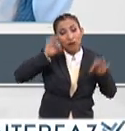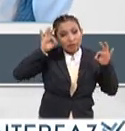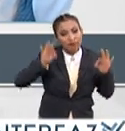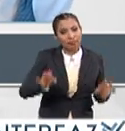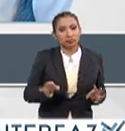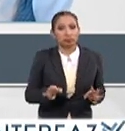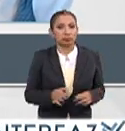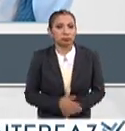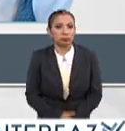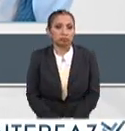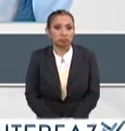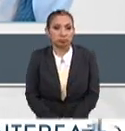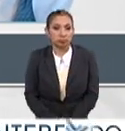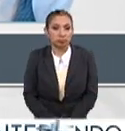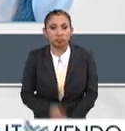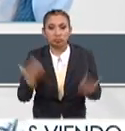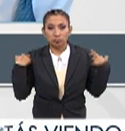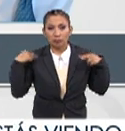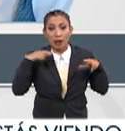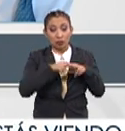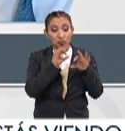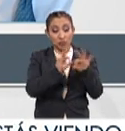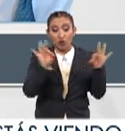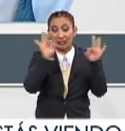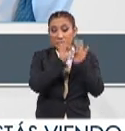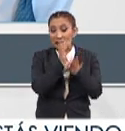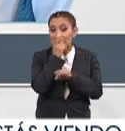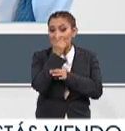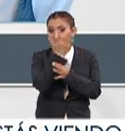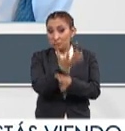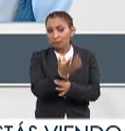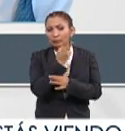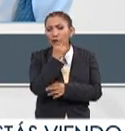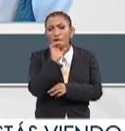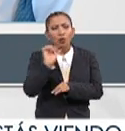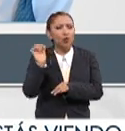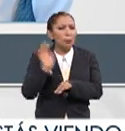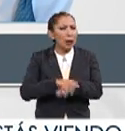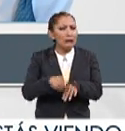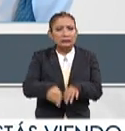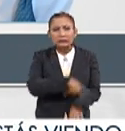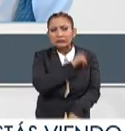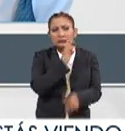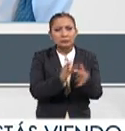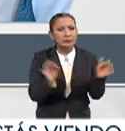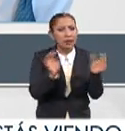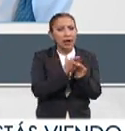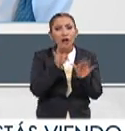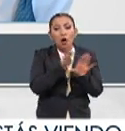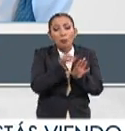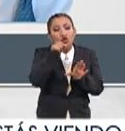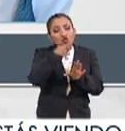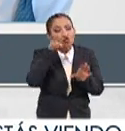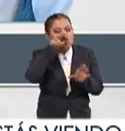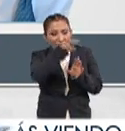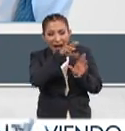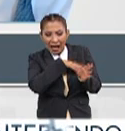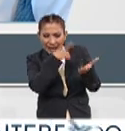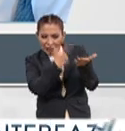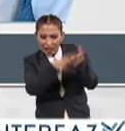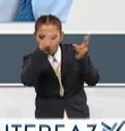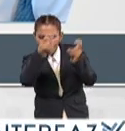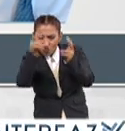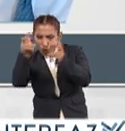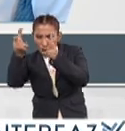bien. Maestro, pues muy importante esto que nos señala. Platíquenos un poco más a fondo qué es lo que van a poder ver